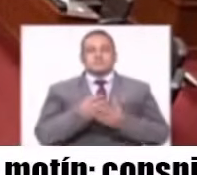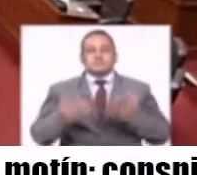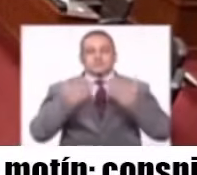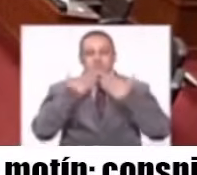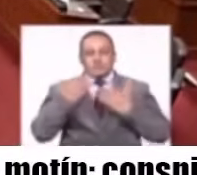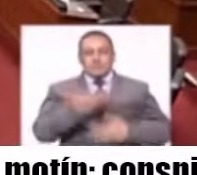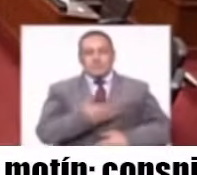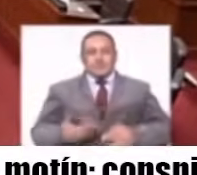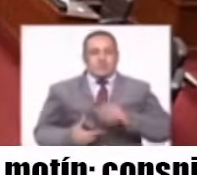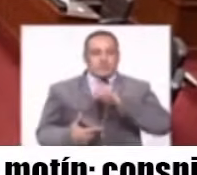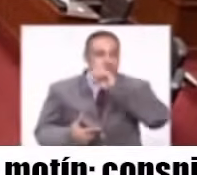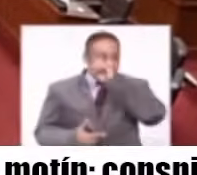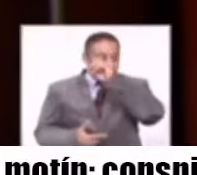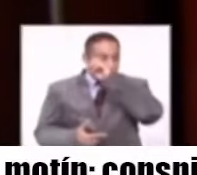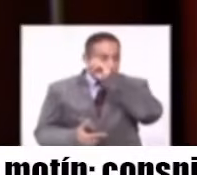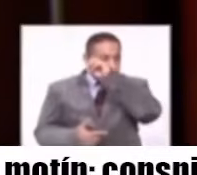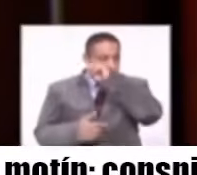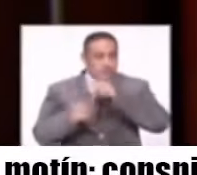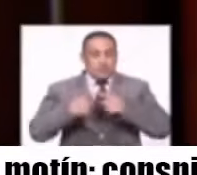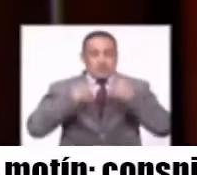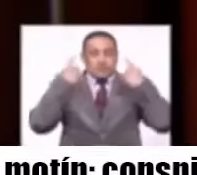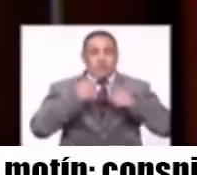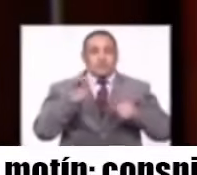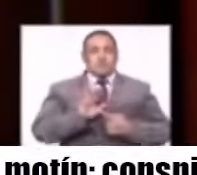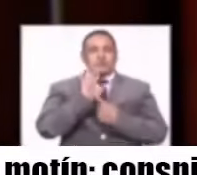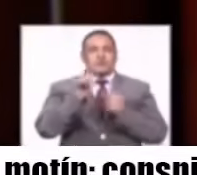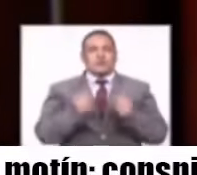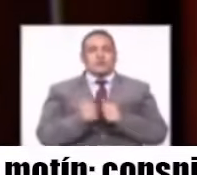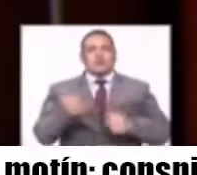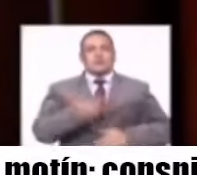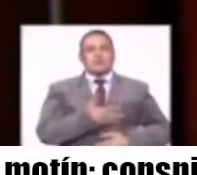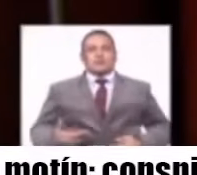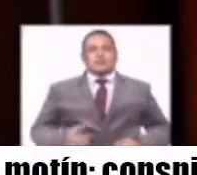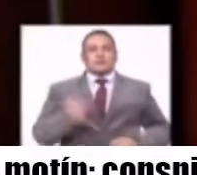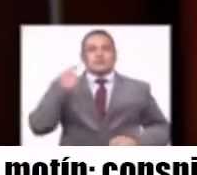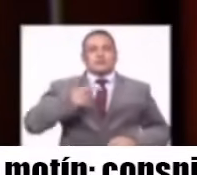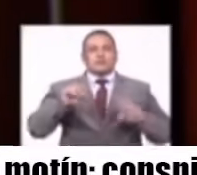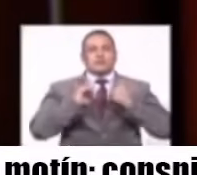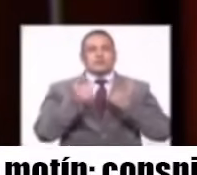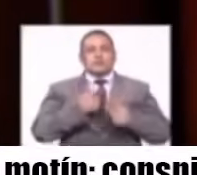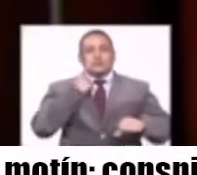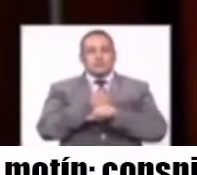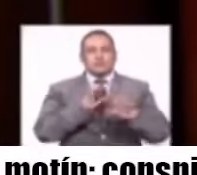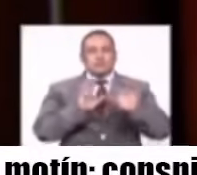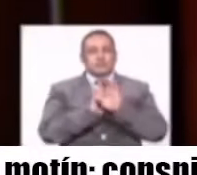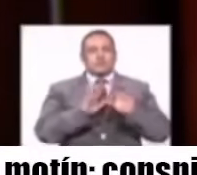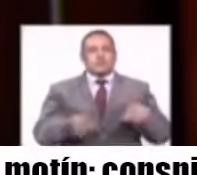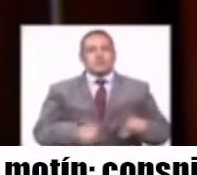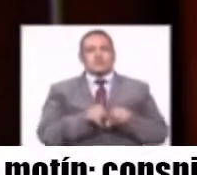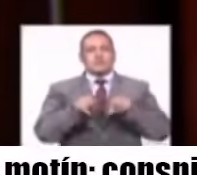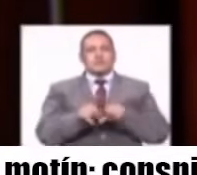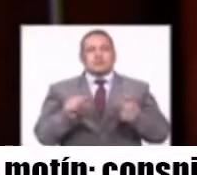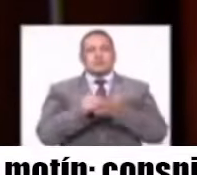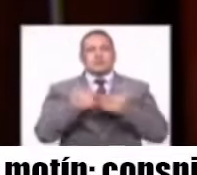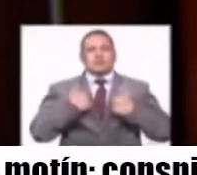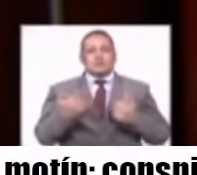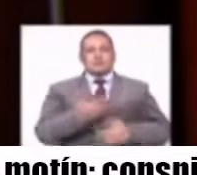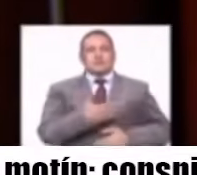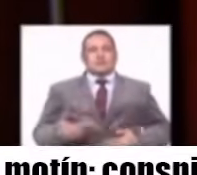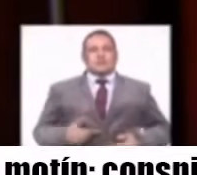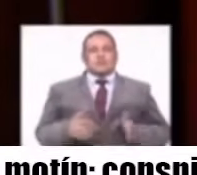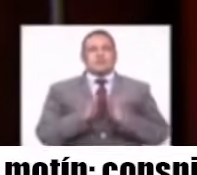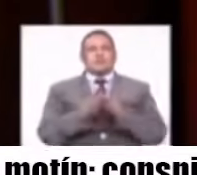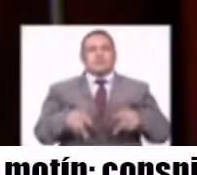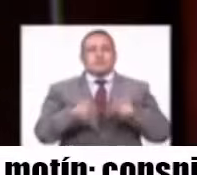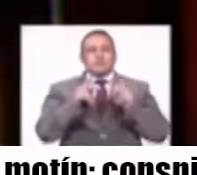presidente. Estando de acuerdo con lo presentado por la presidenta de la subcomisión de acusación constitucional, también, presidente,